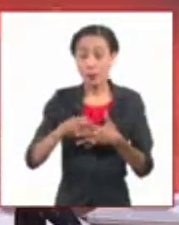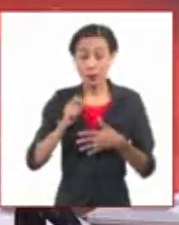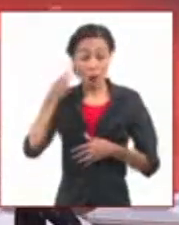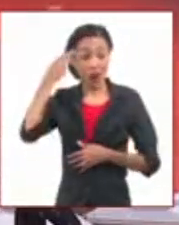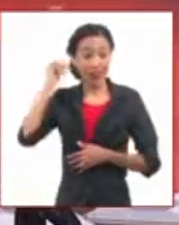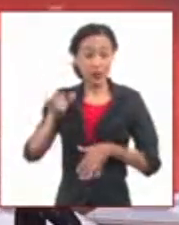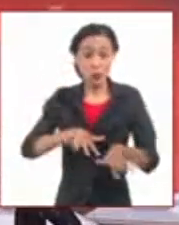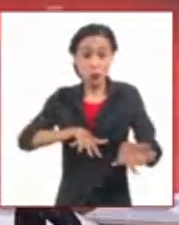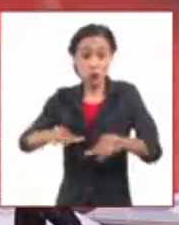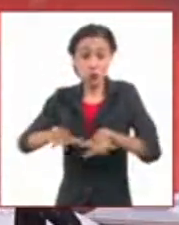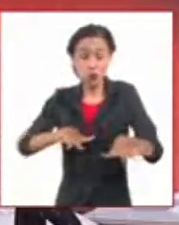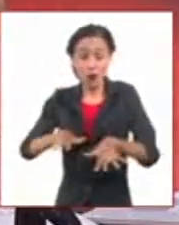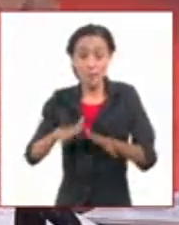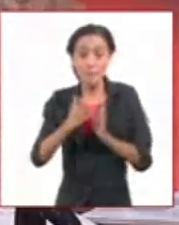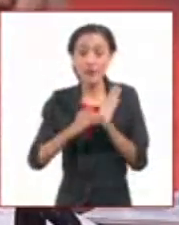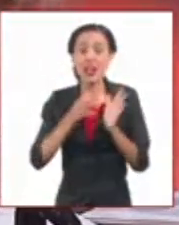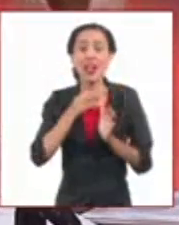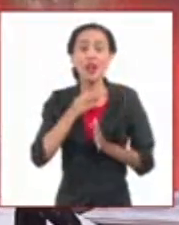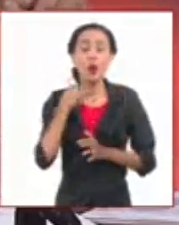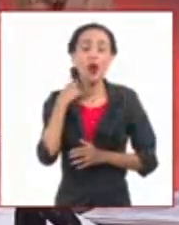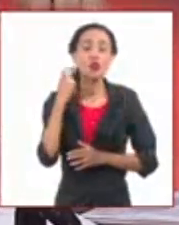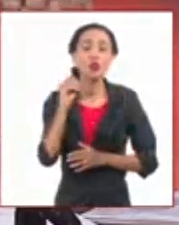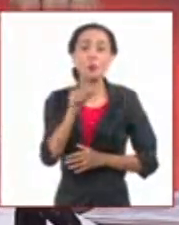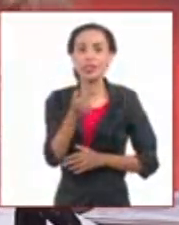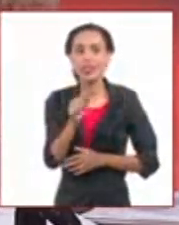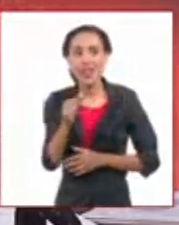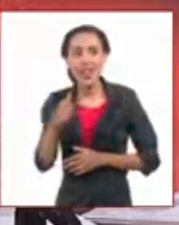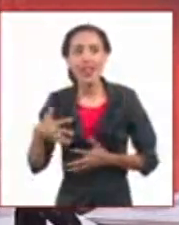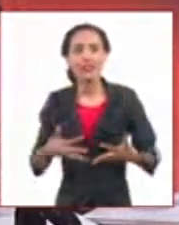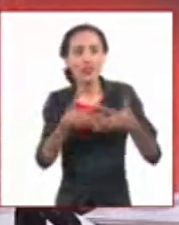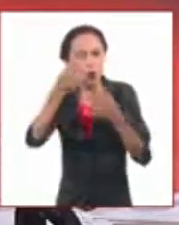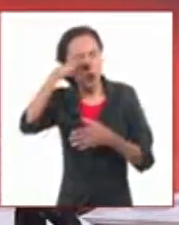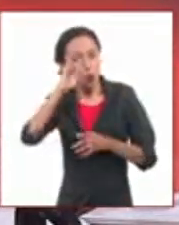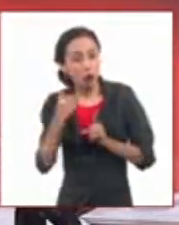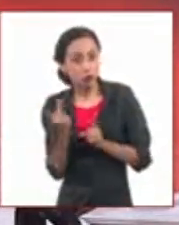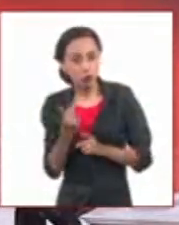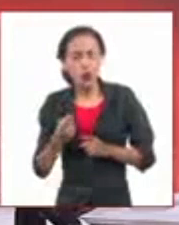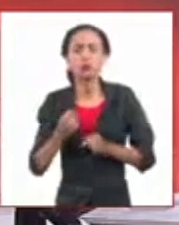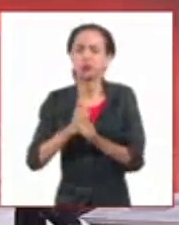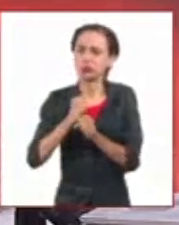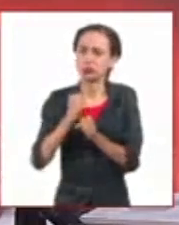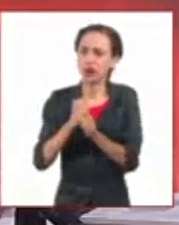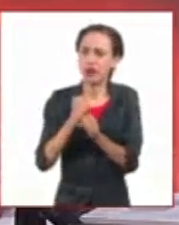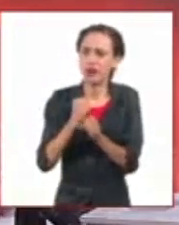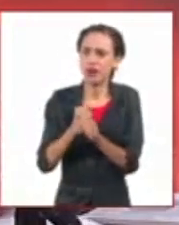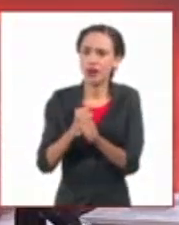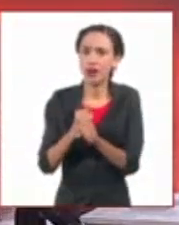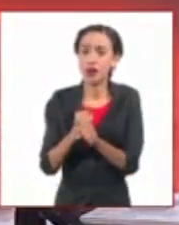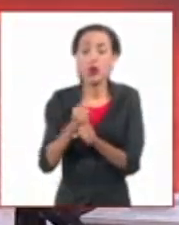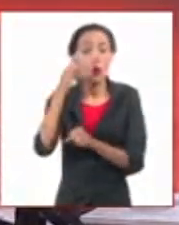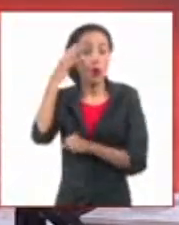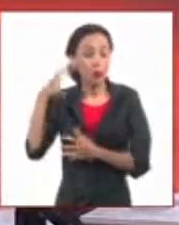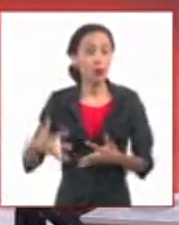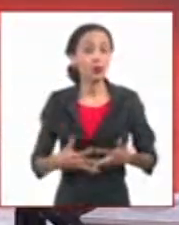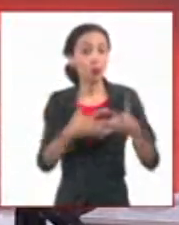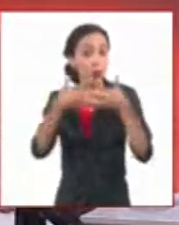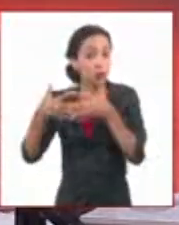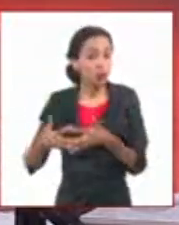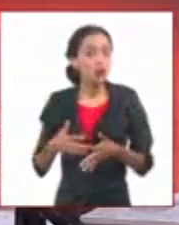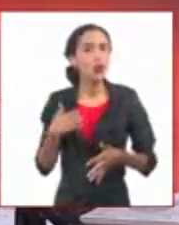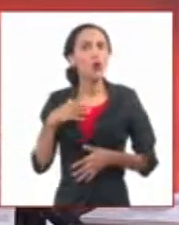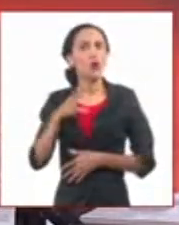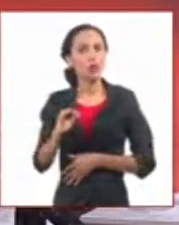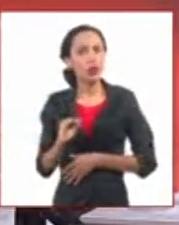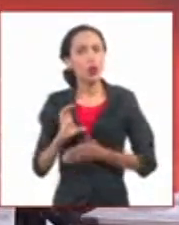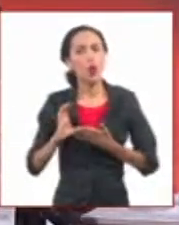del año 2010 y que fue uno de los puntos que en su momento el gobierno norteamericano destacó como parte de esa colaboración